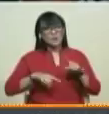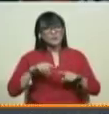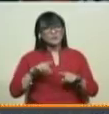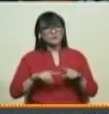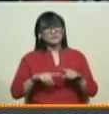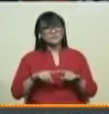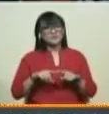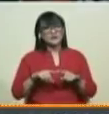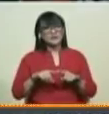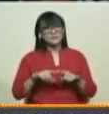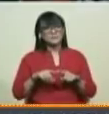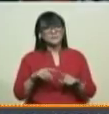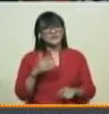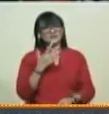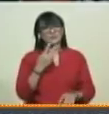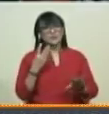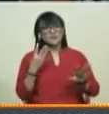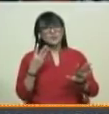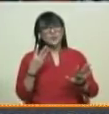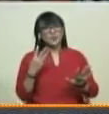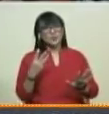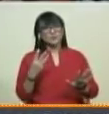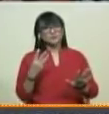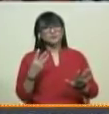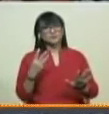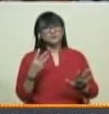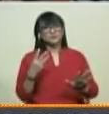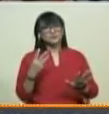los 58 ríos 20